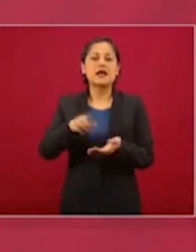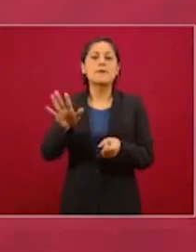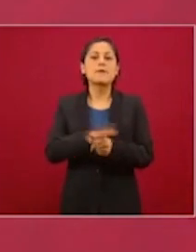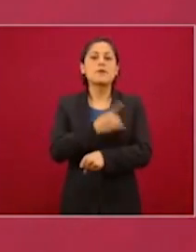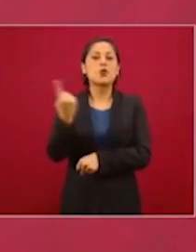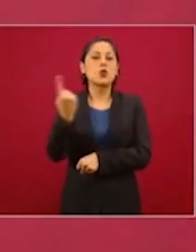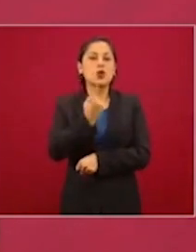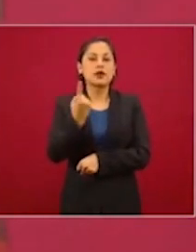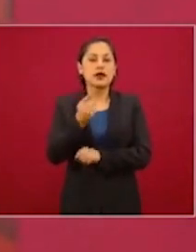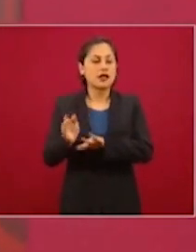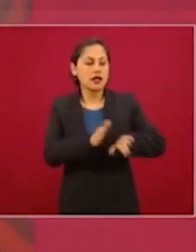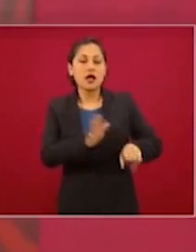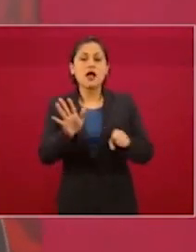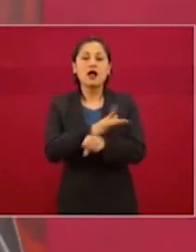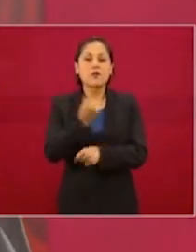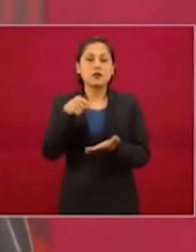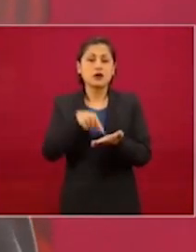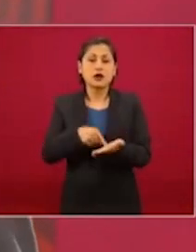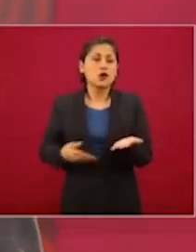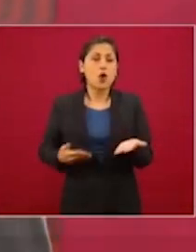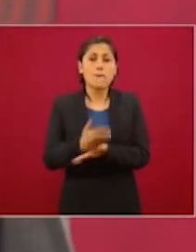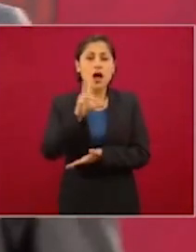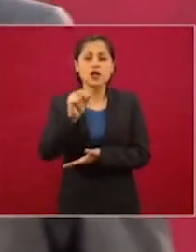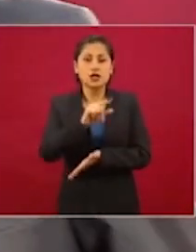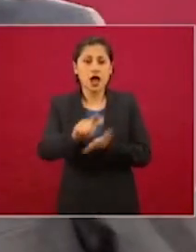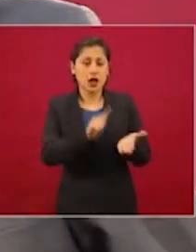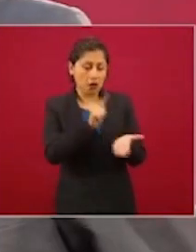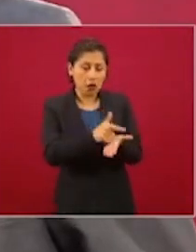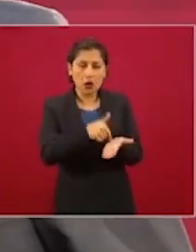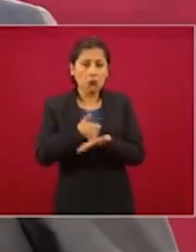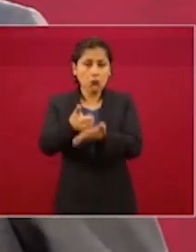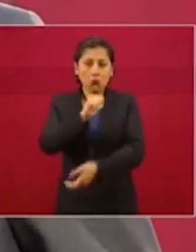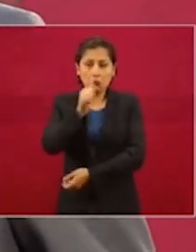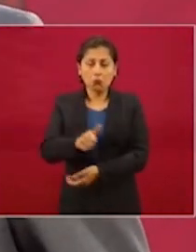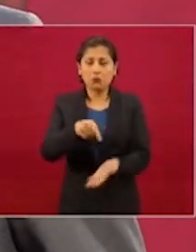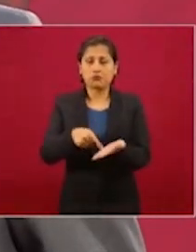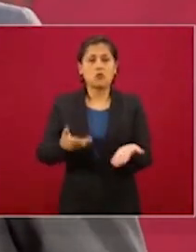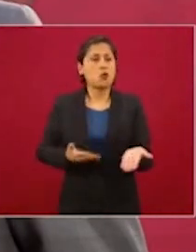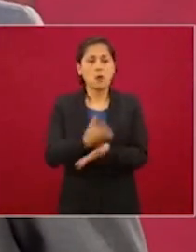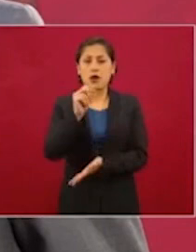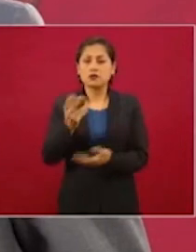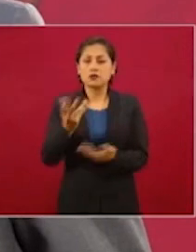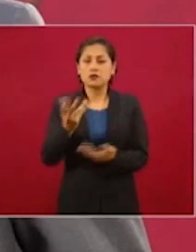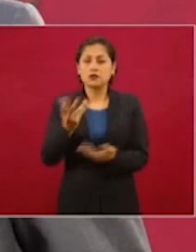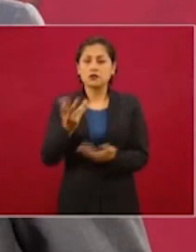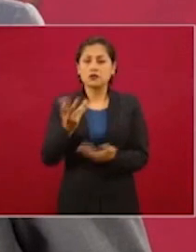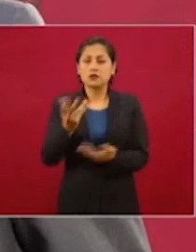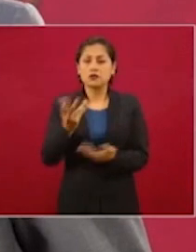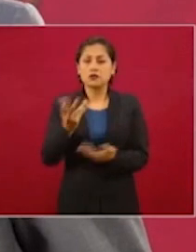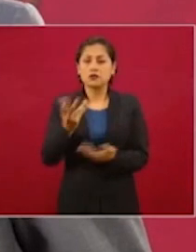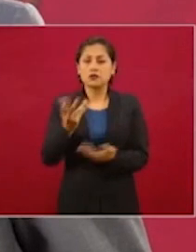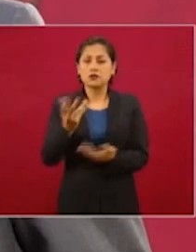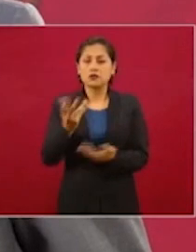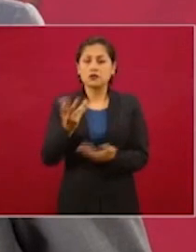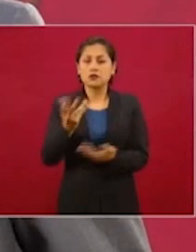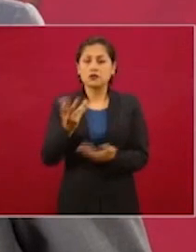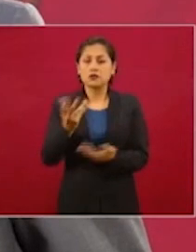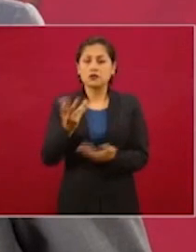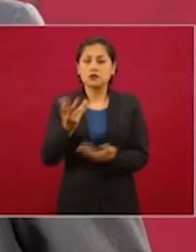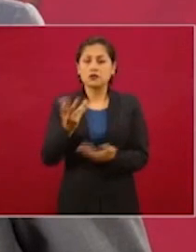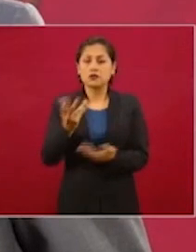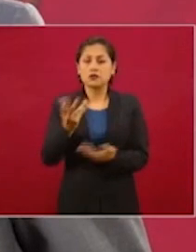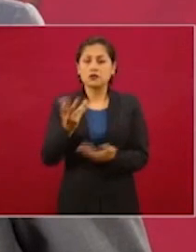por notoriamente improcedente. Por notoriamente improcedente. Pero en fin. Si te gustó, dale like,